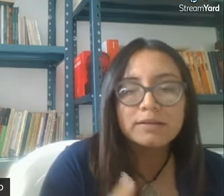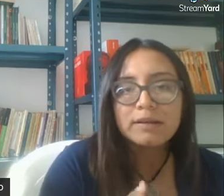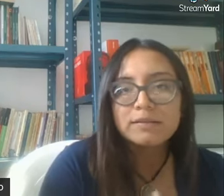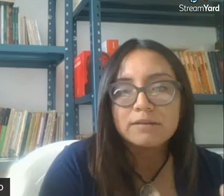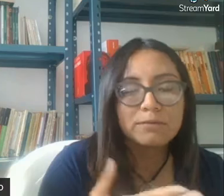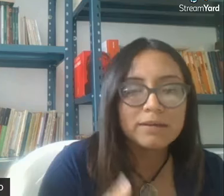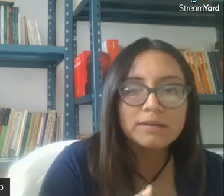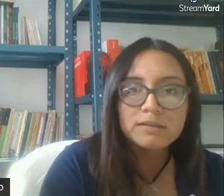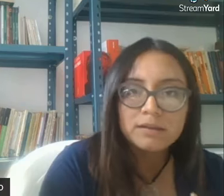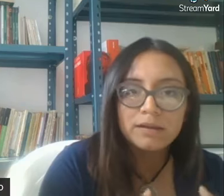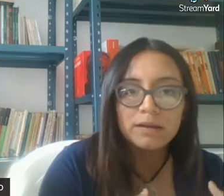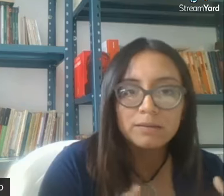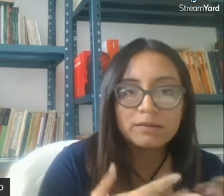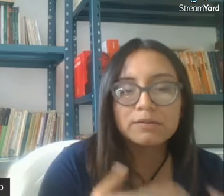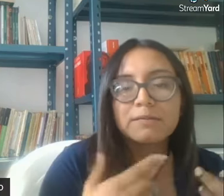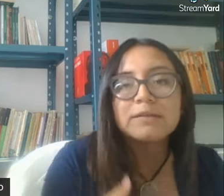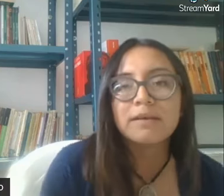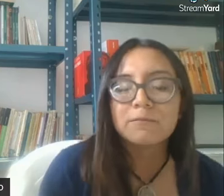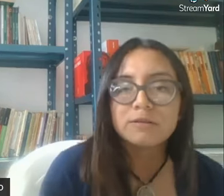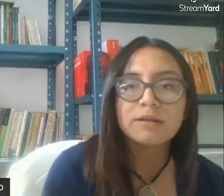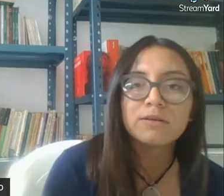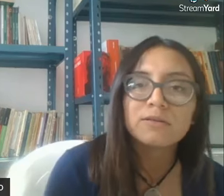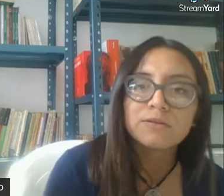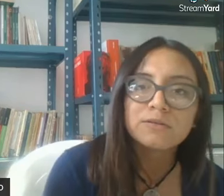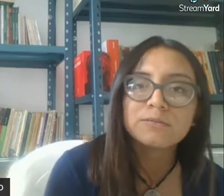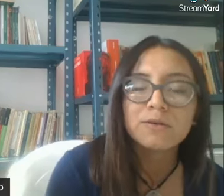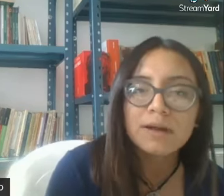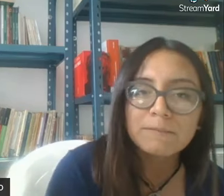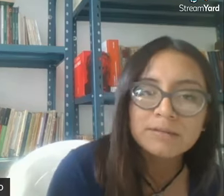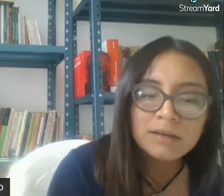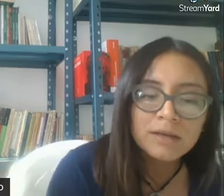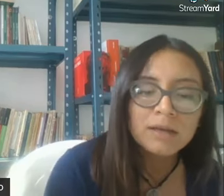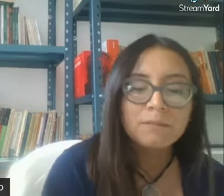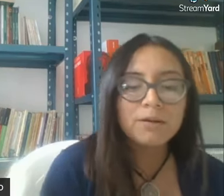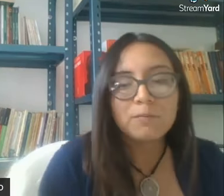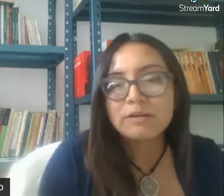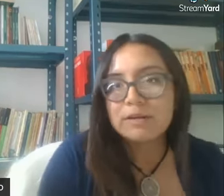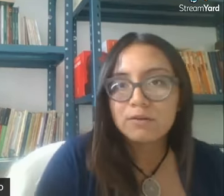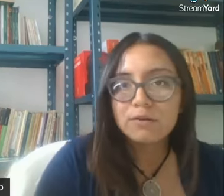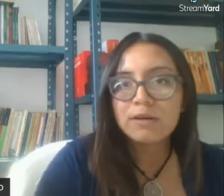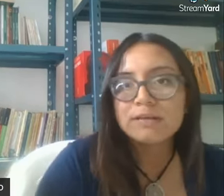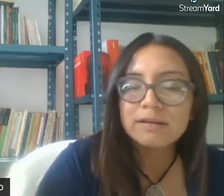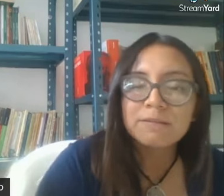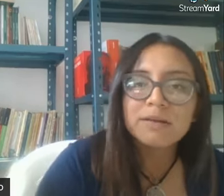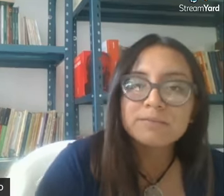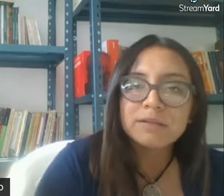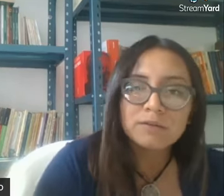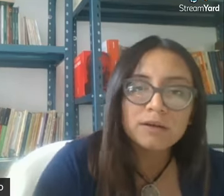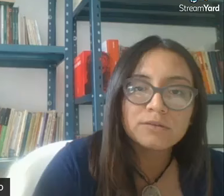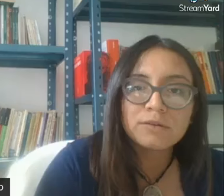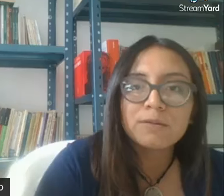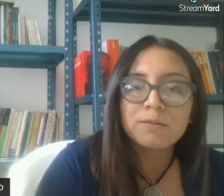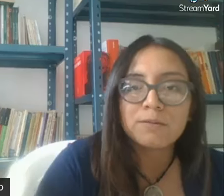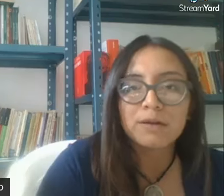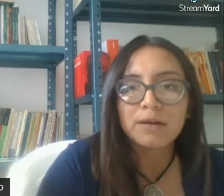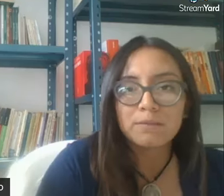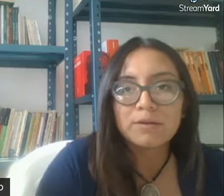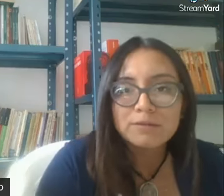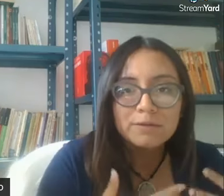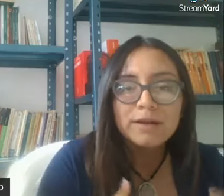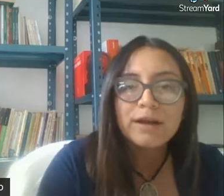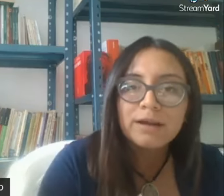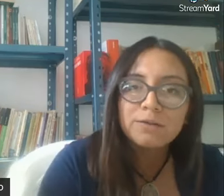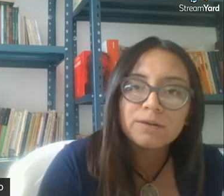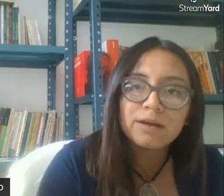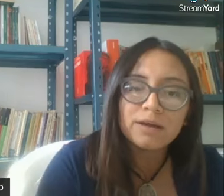autoabasto, las ELSA, subastas, esos temas que ya hemos tratado en otros programas, pero pues que no está de más mencionarlos de nuevo porque